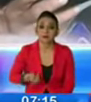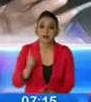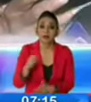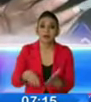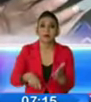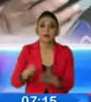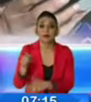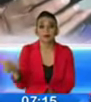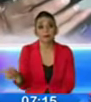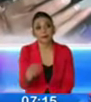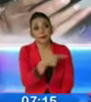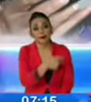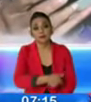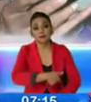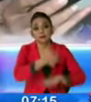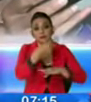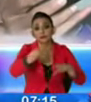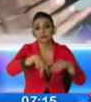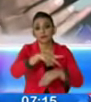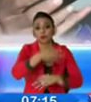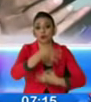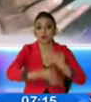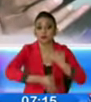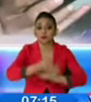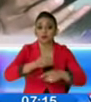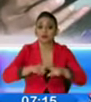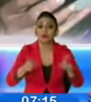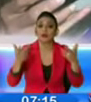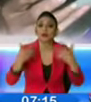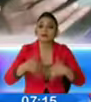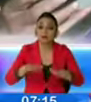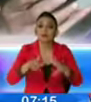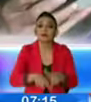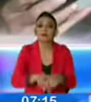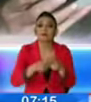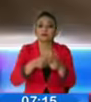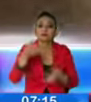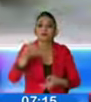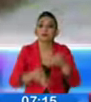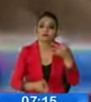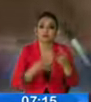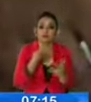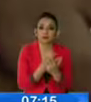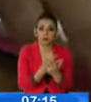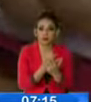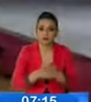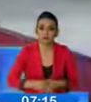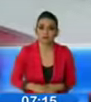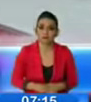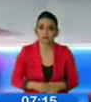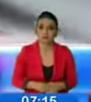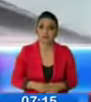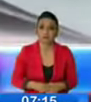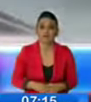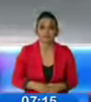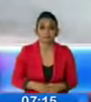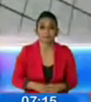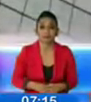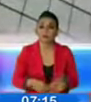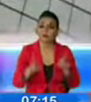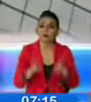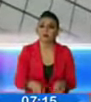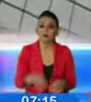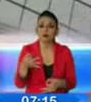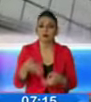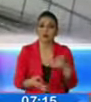a los juzgados, a la Corte Nacional, siempre y cuando ya se inicie un juicio penal. Pedido de desafuero que deberá emitirlo el